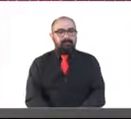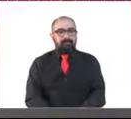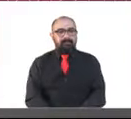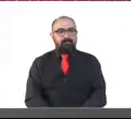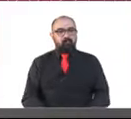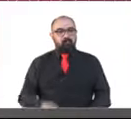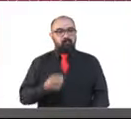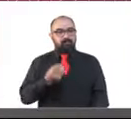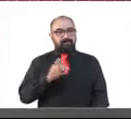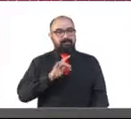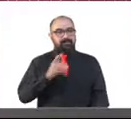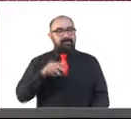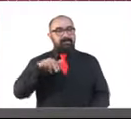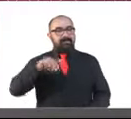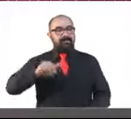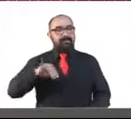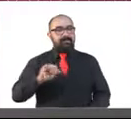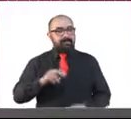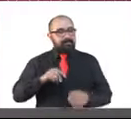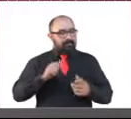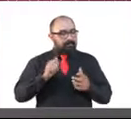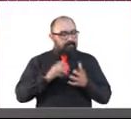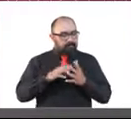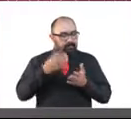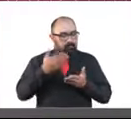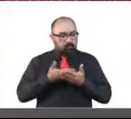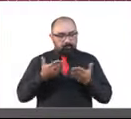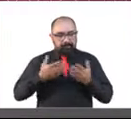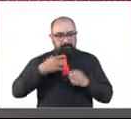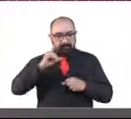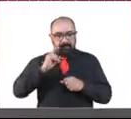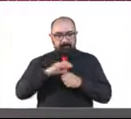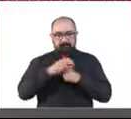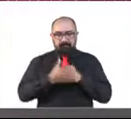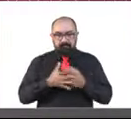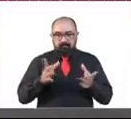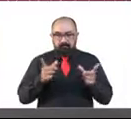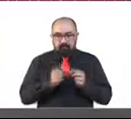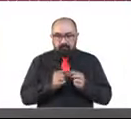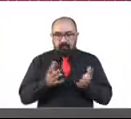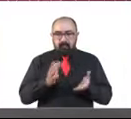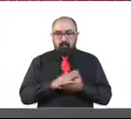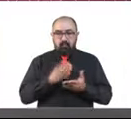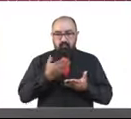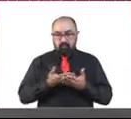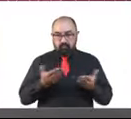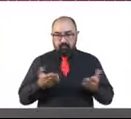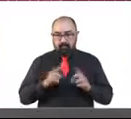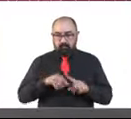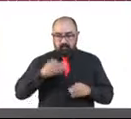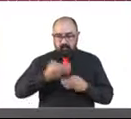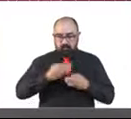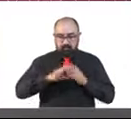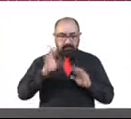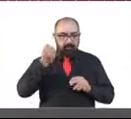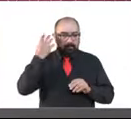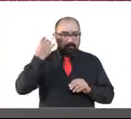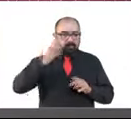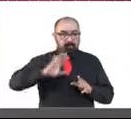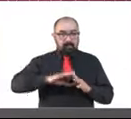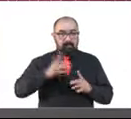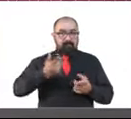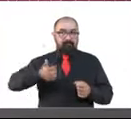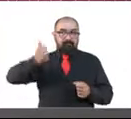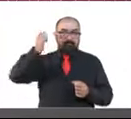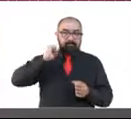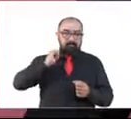Gracias, Anita. Bueno, pues para concluir, decir que pues este foro nos invita a reflexionar sobre el presente y el futuro de